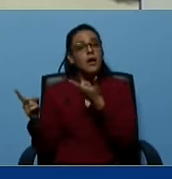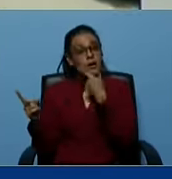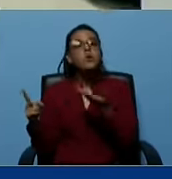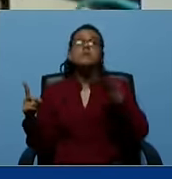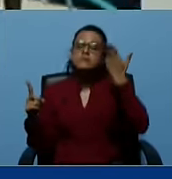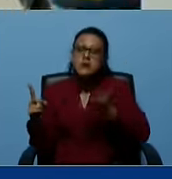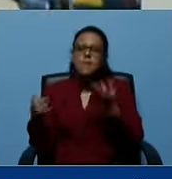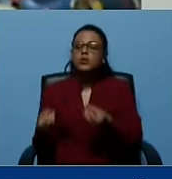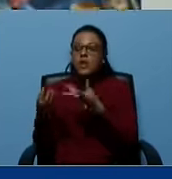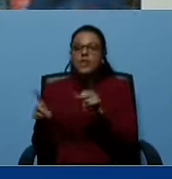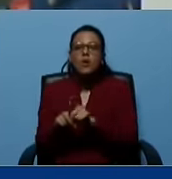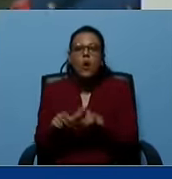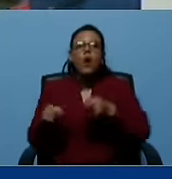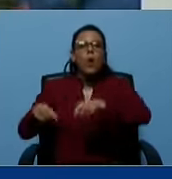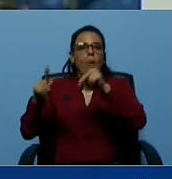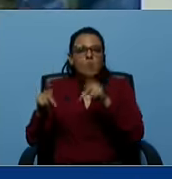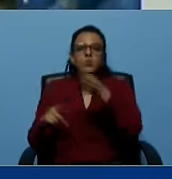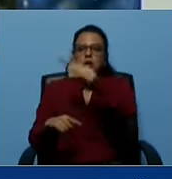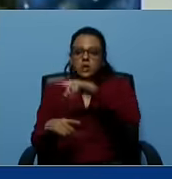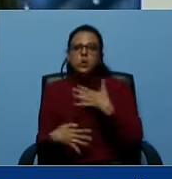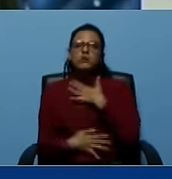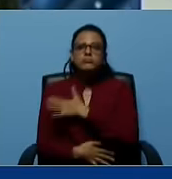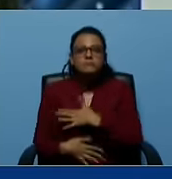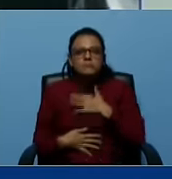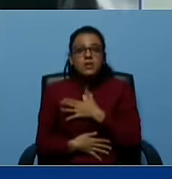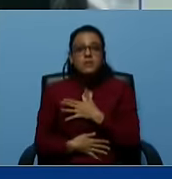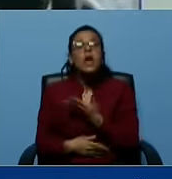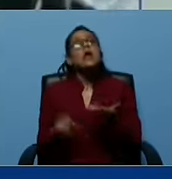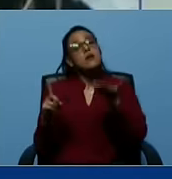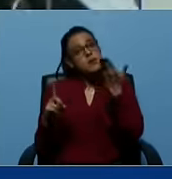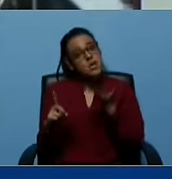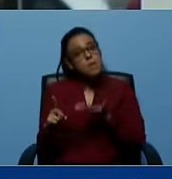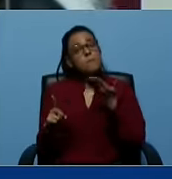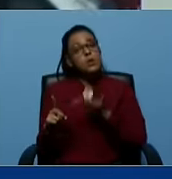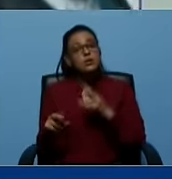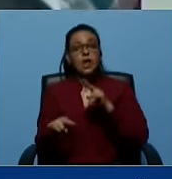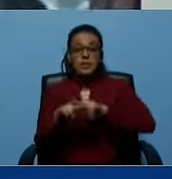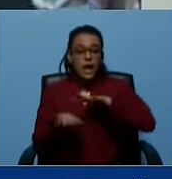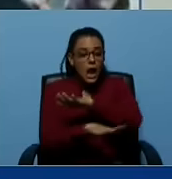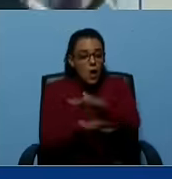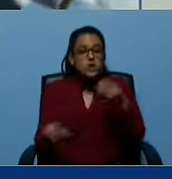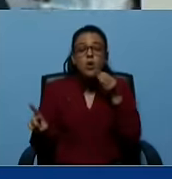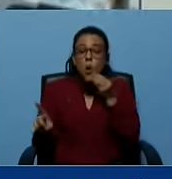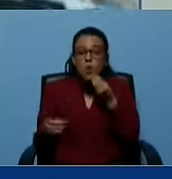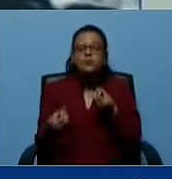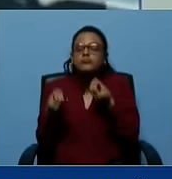importante darle opciones a los niños, a las niñas, a la juventud.